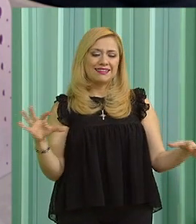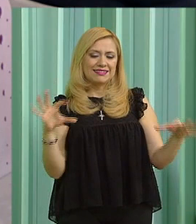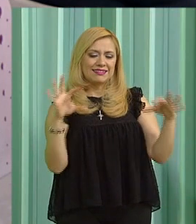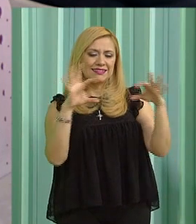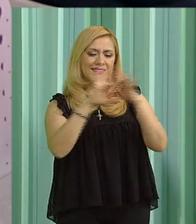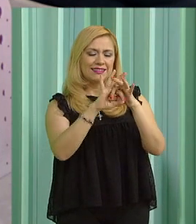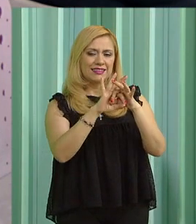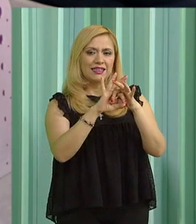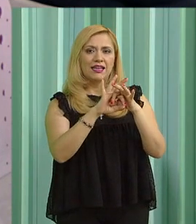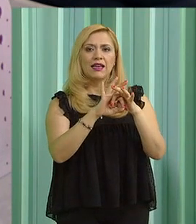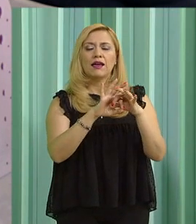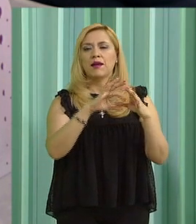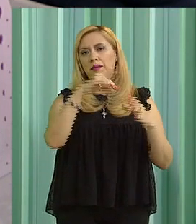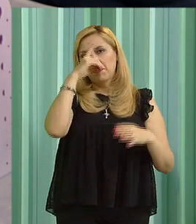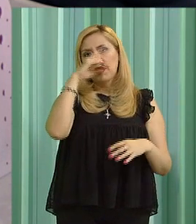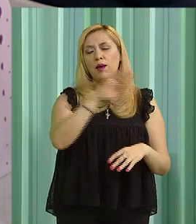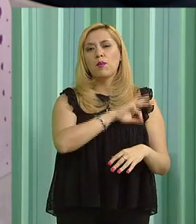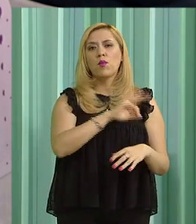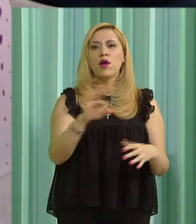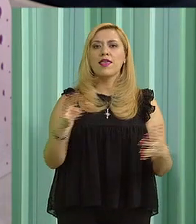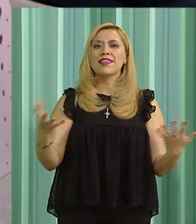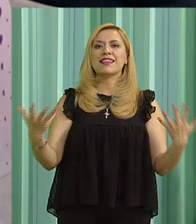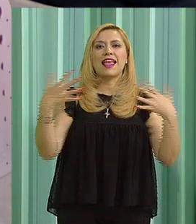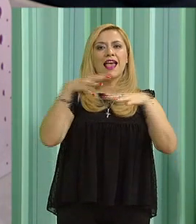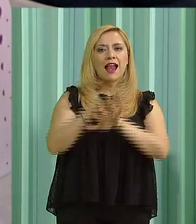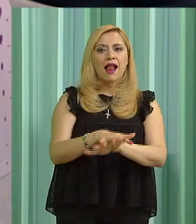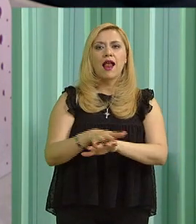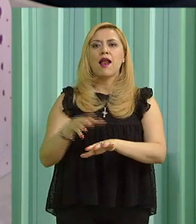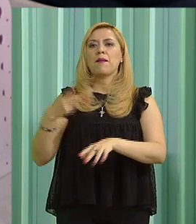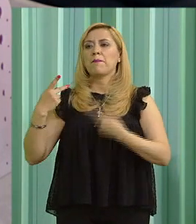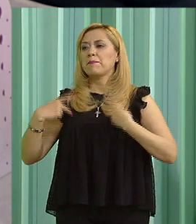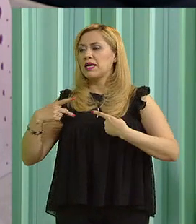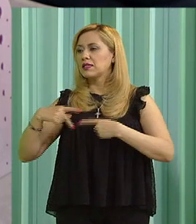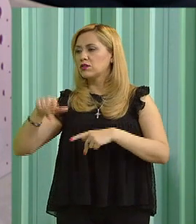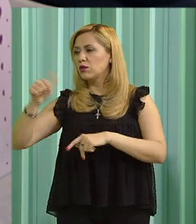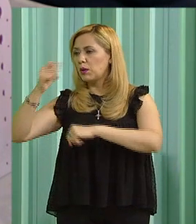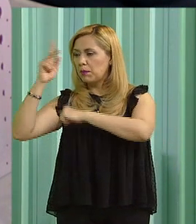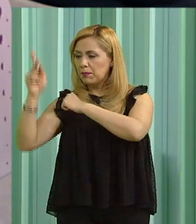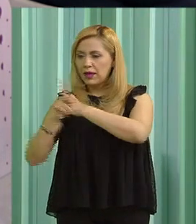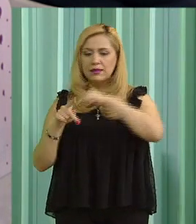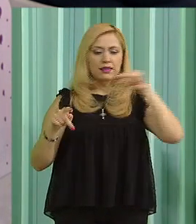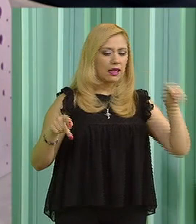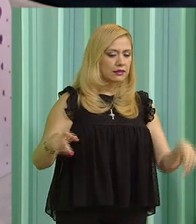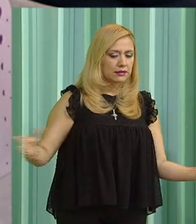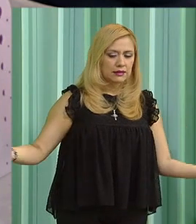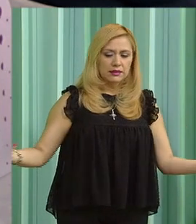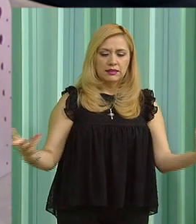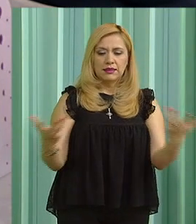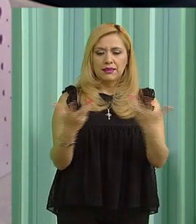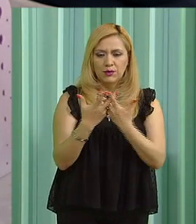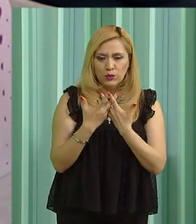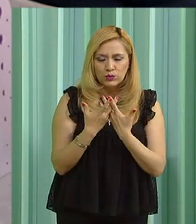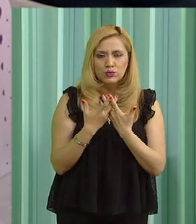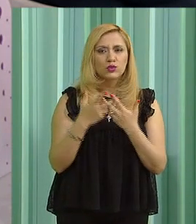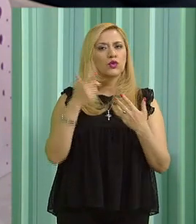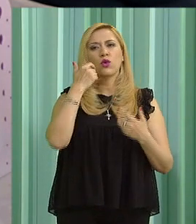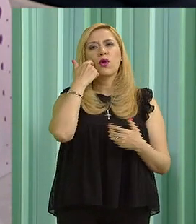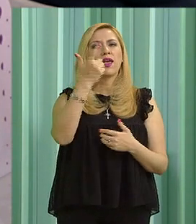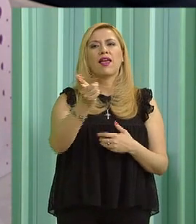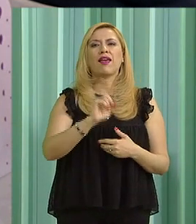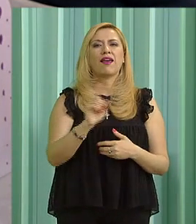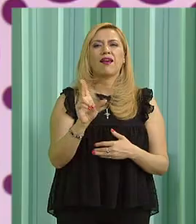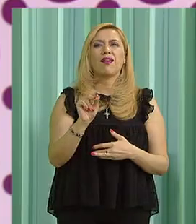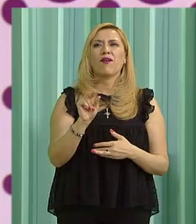digamos, ambas poblaciones para que puedan integrarse juntas, porque no queremos dividir, no es el concepto, no es la idea de